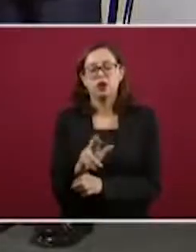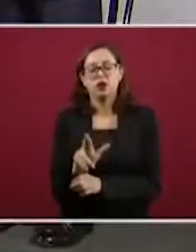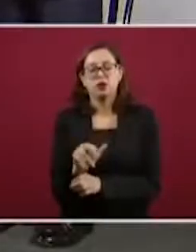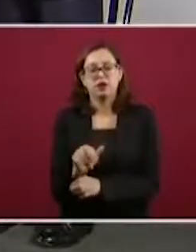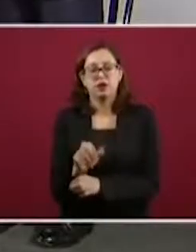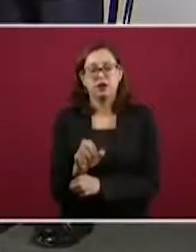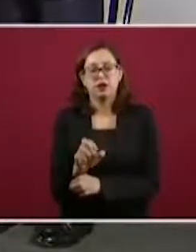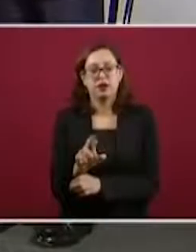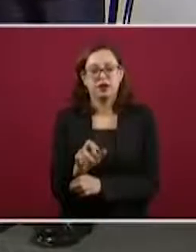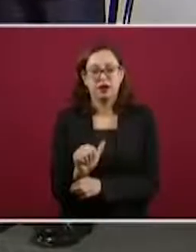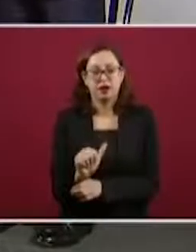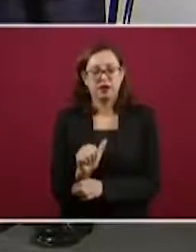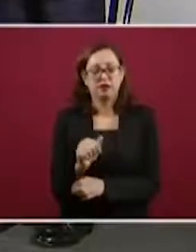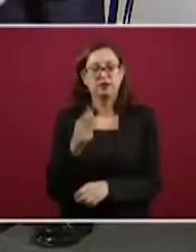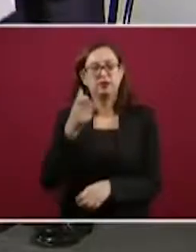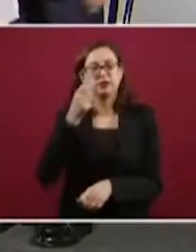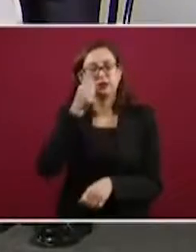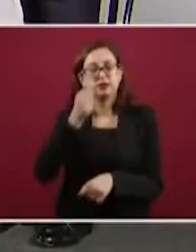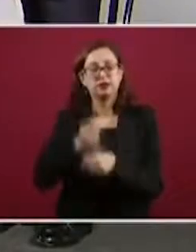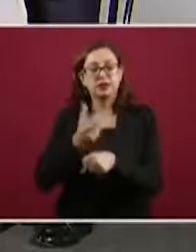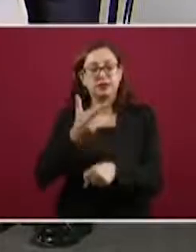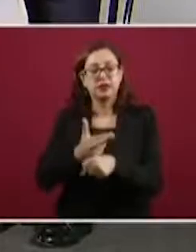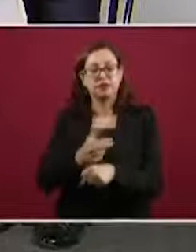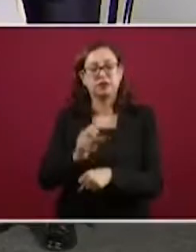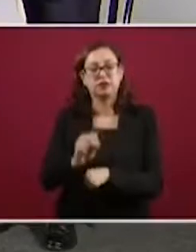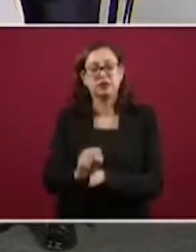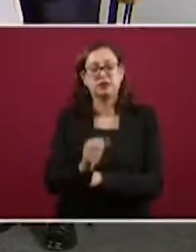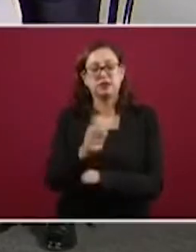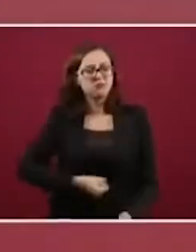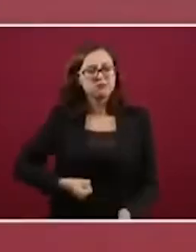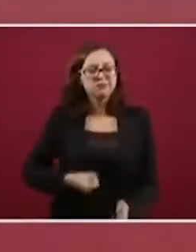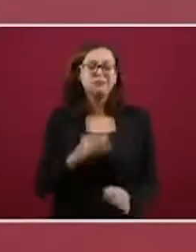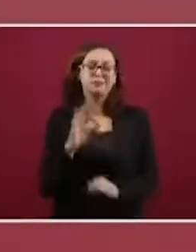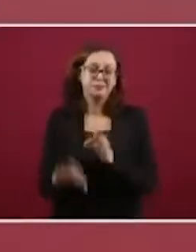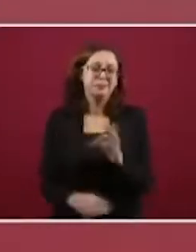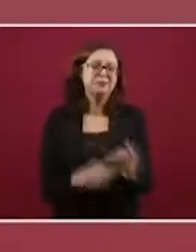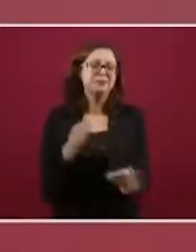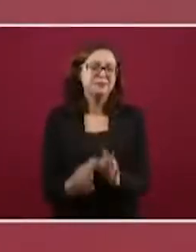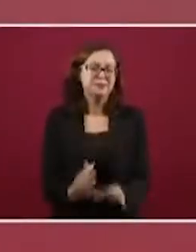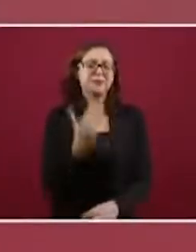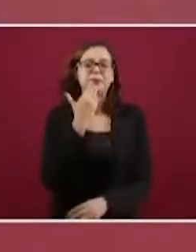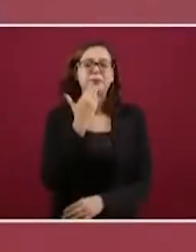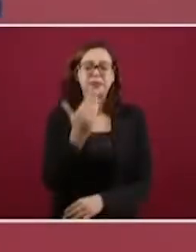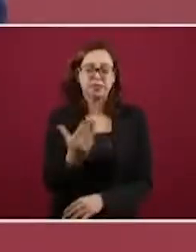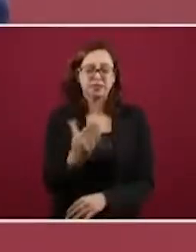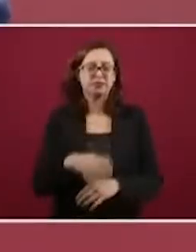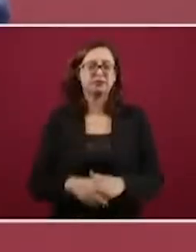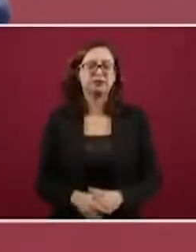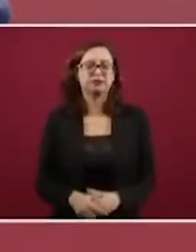y el resultado es que el presupuesto rinda más de manera